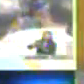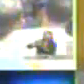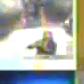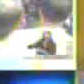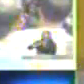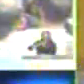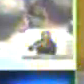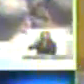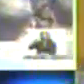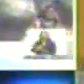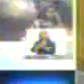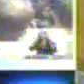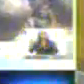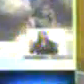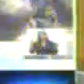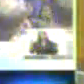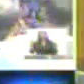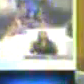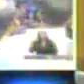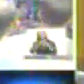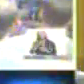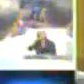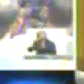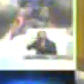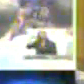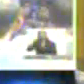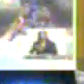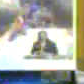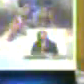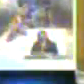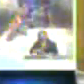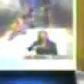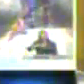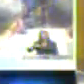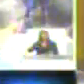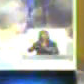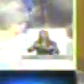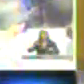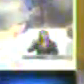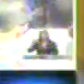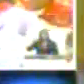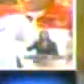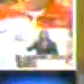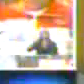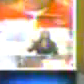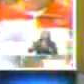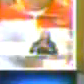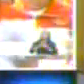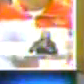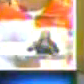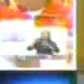Un artista que incluso representó en una película costeada por el Estado en